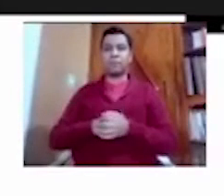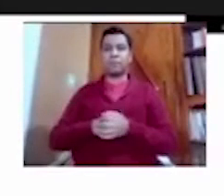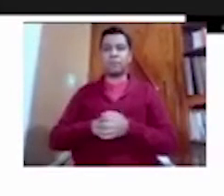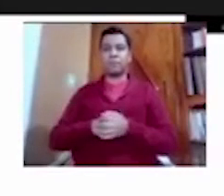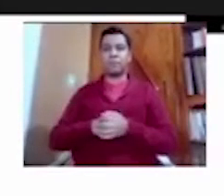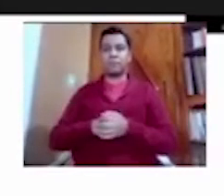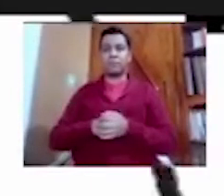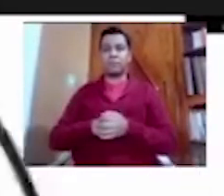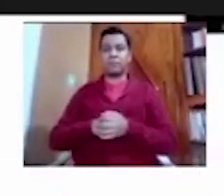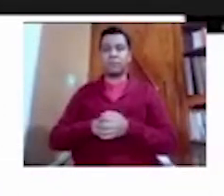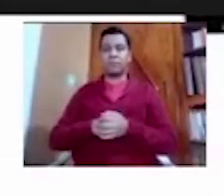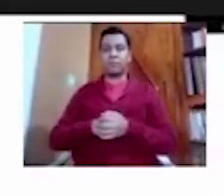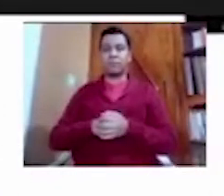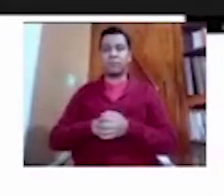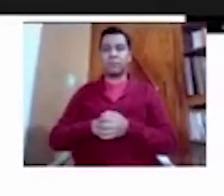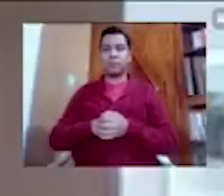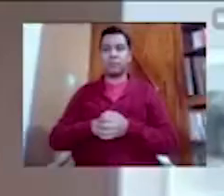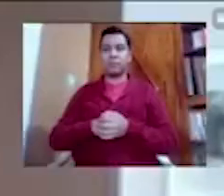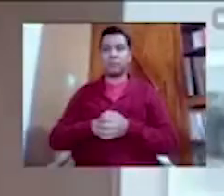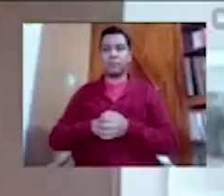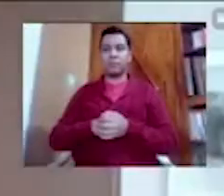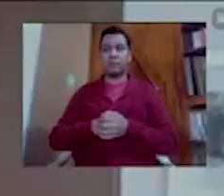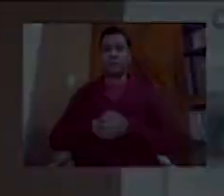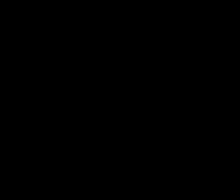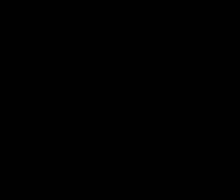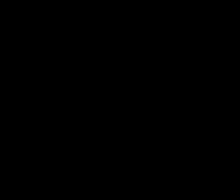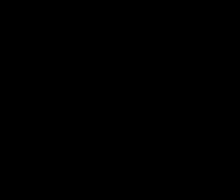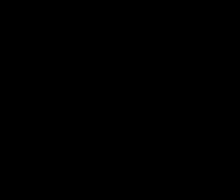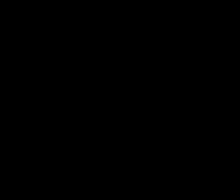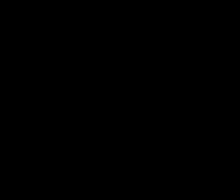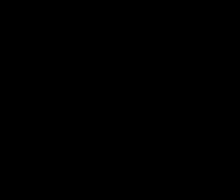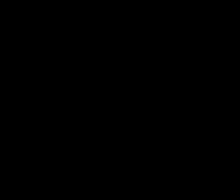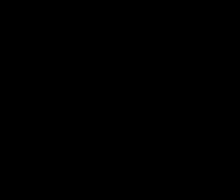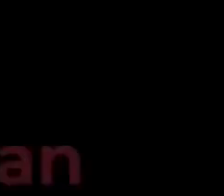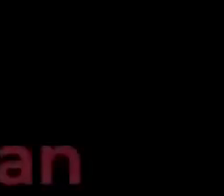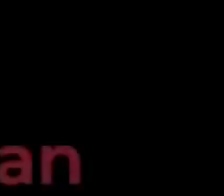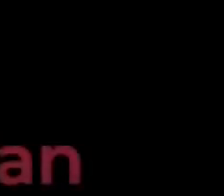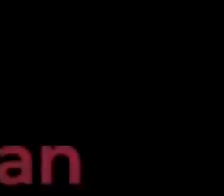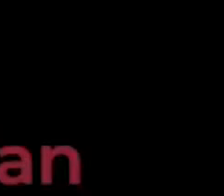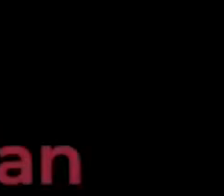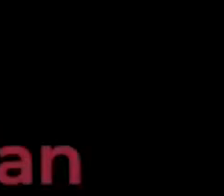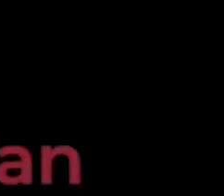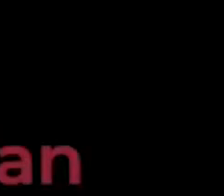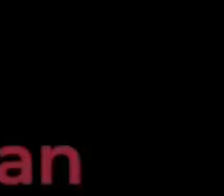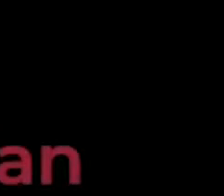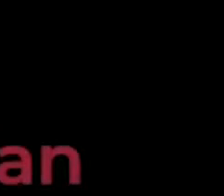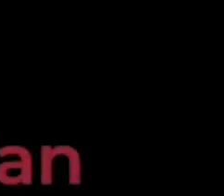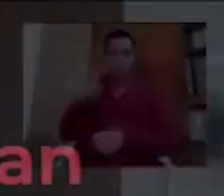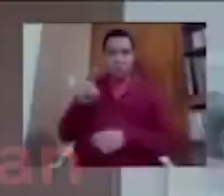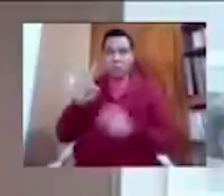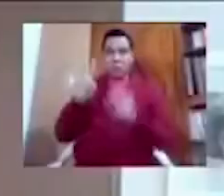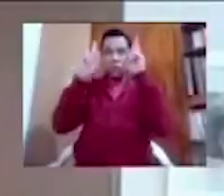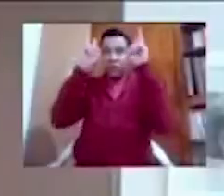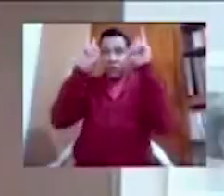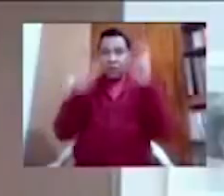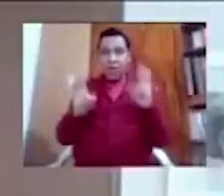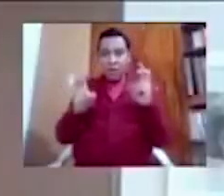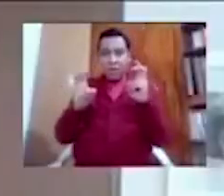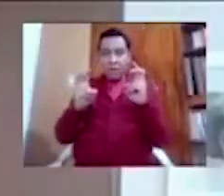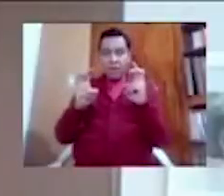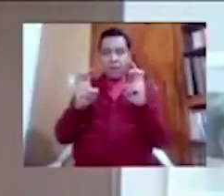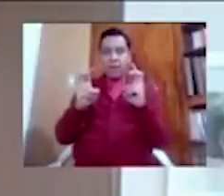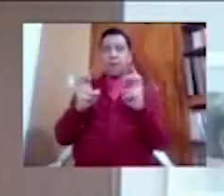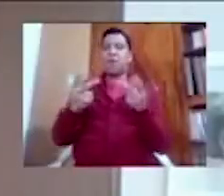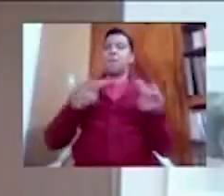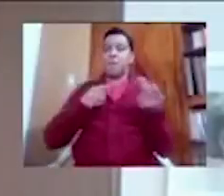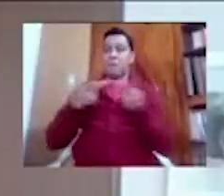entonces, para poder ir con este tema que es amplio y complejo, hemos